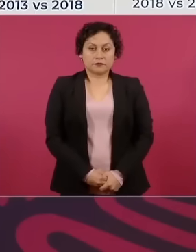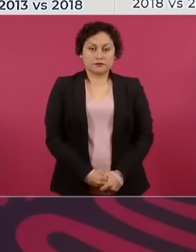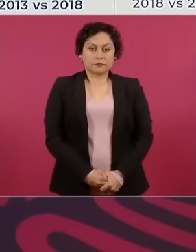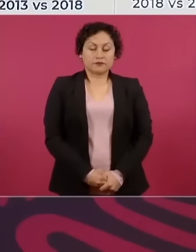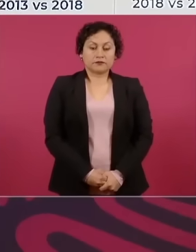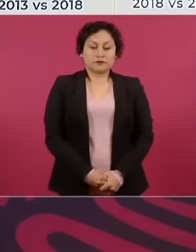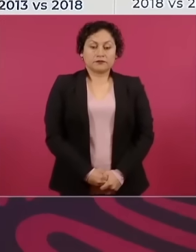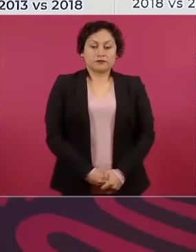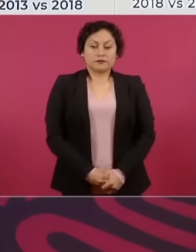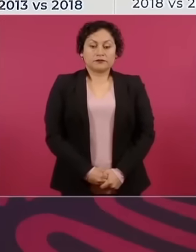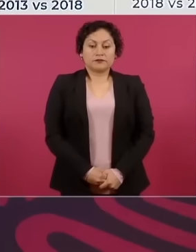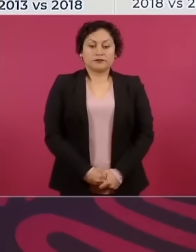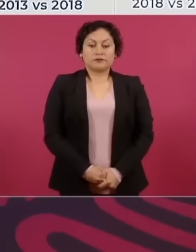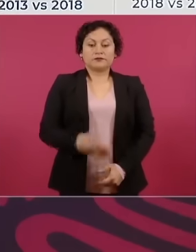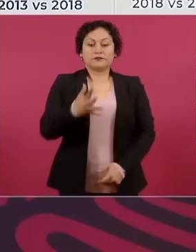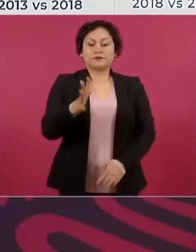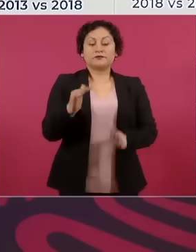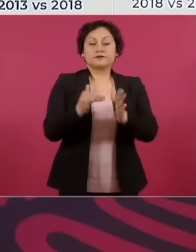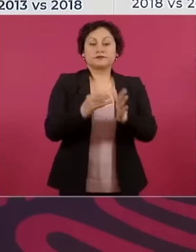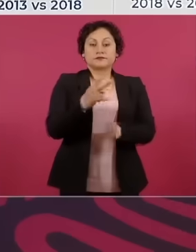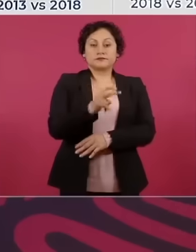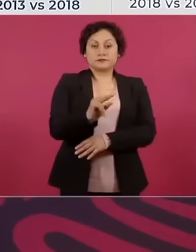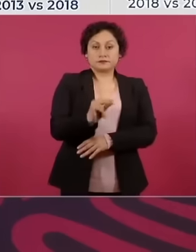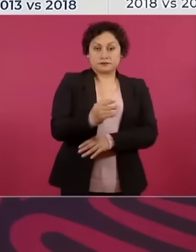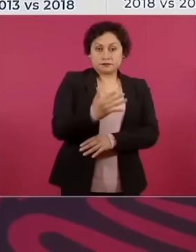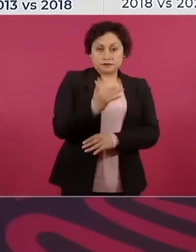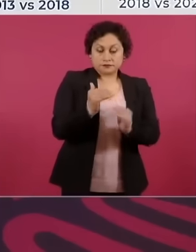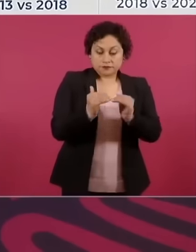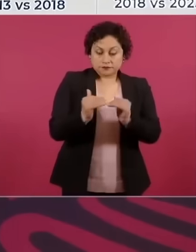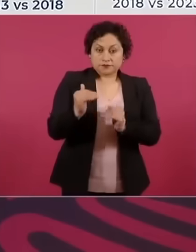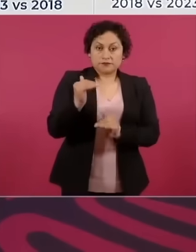10.285 a